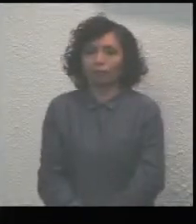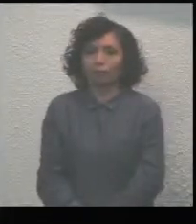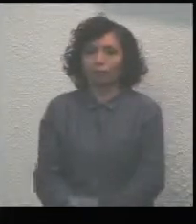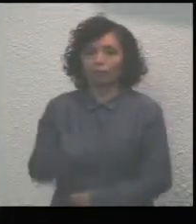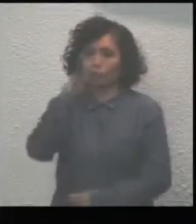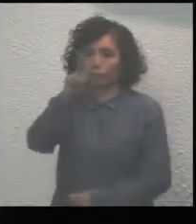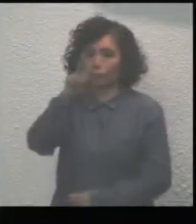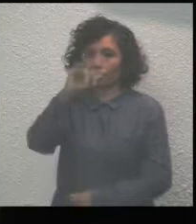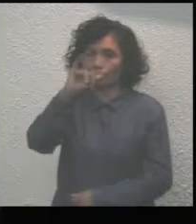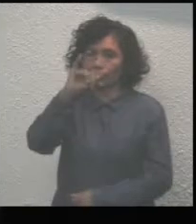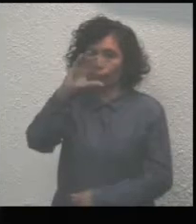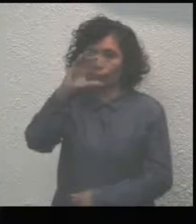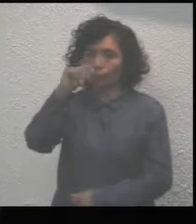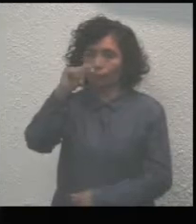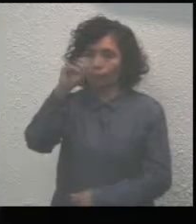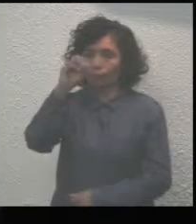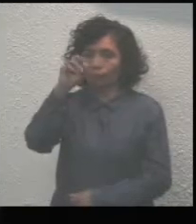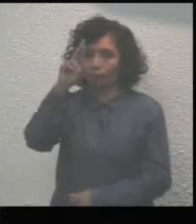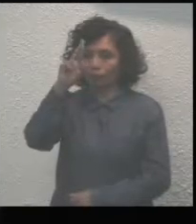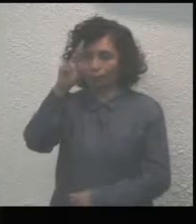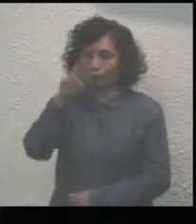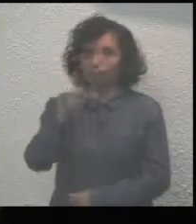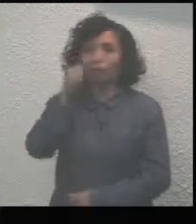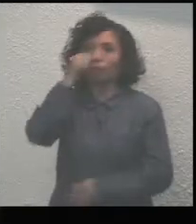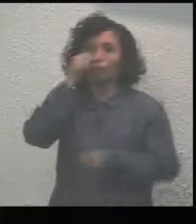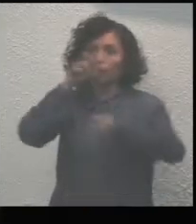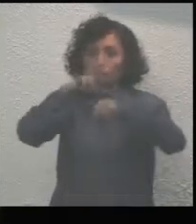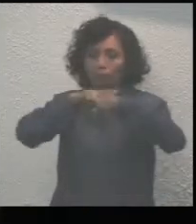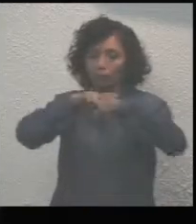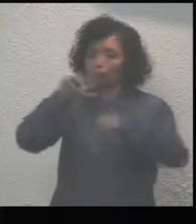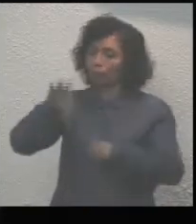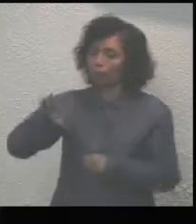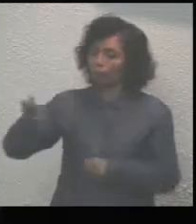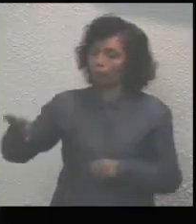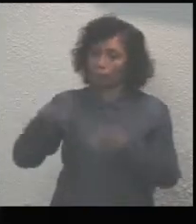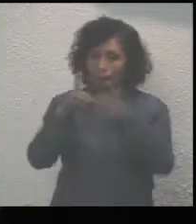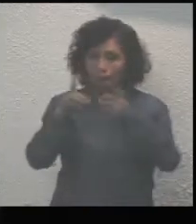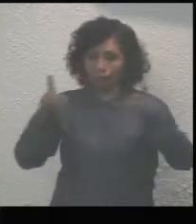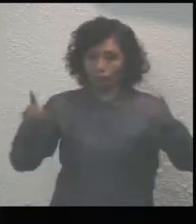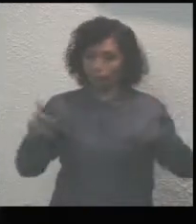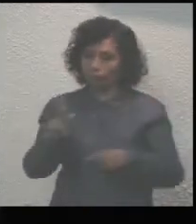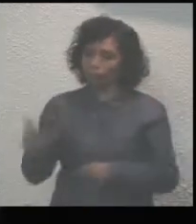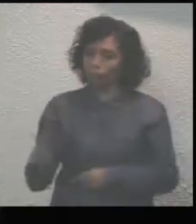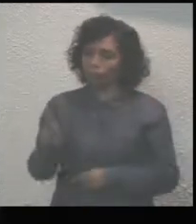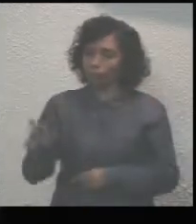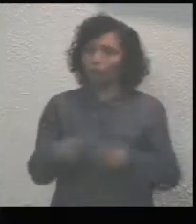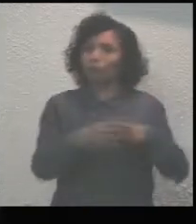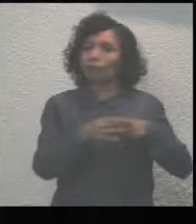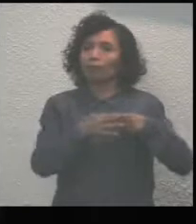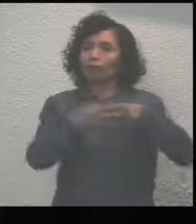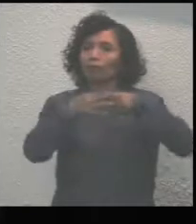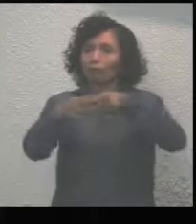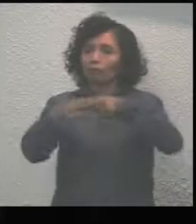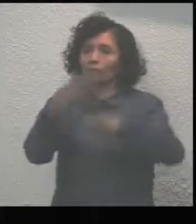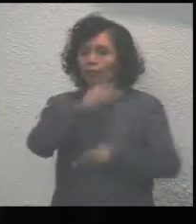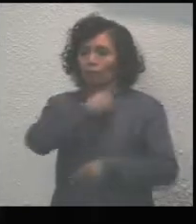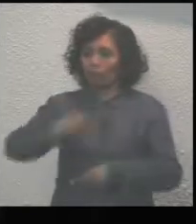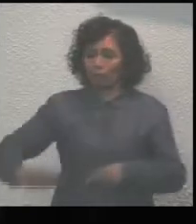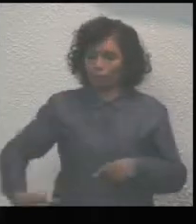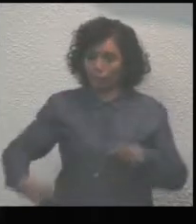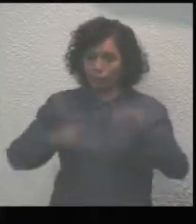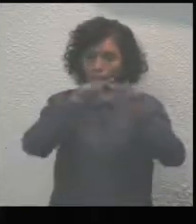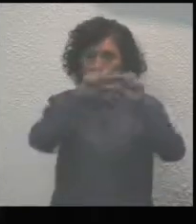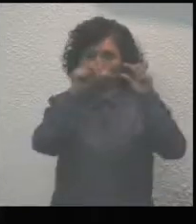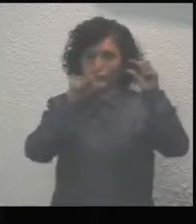Víctor Manuel Villalobos Arámbula, secretario de Agricultura y Desarrollo Rural, en representación del presidente de la